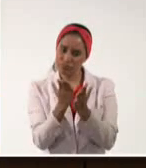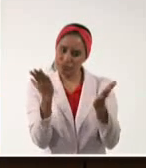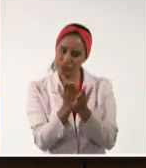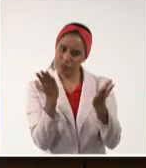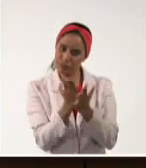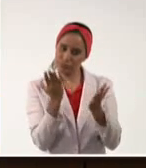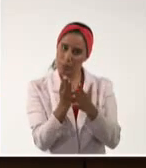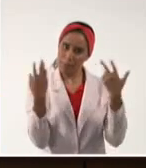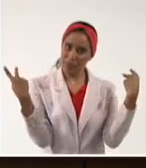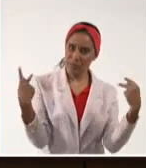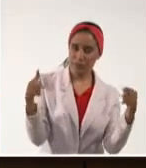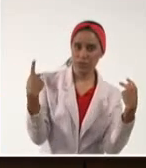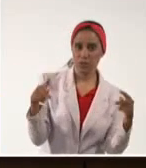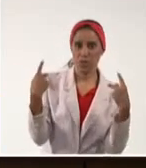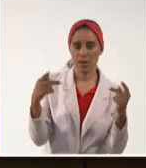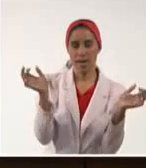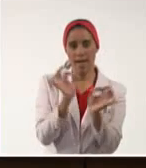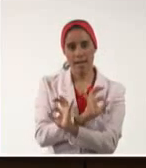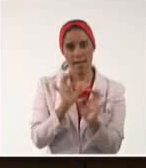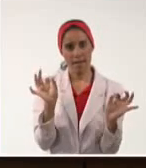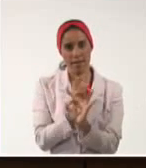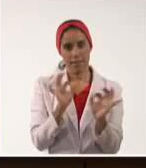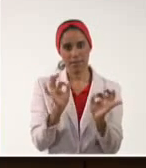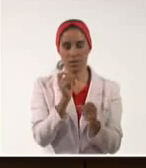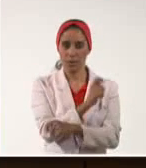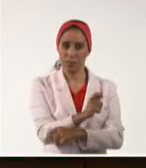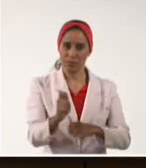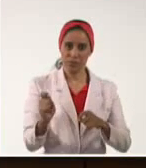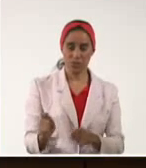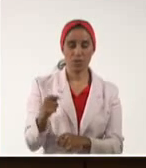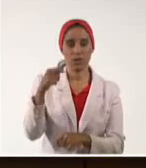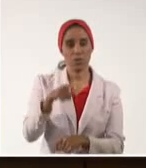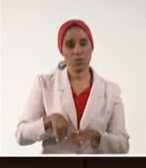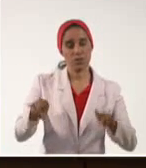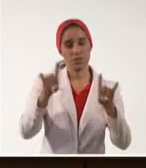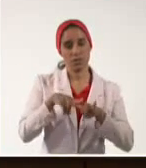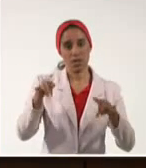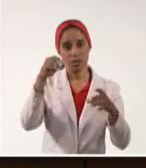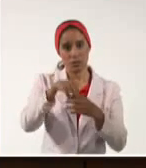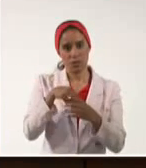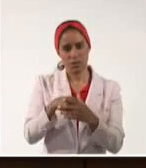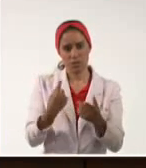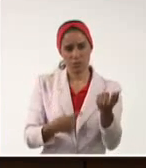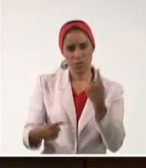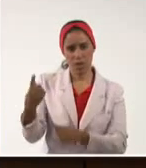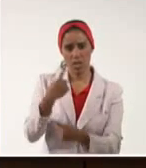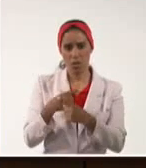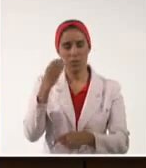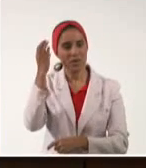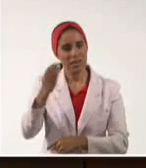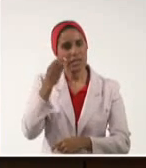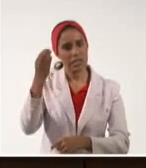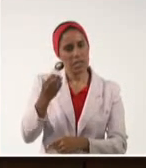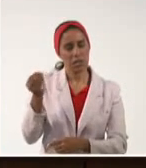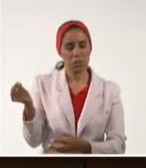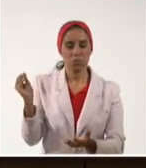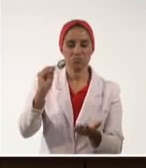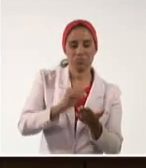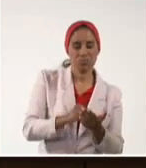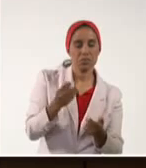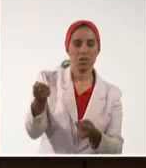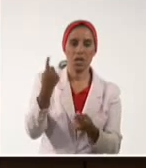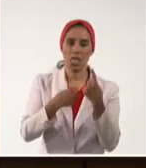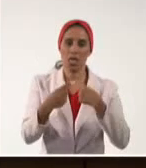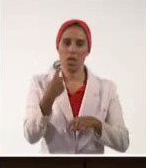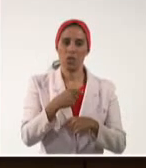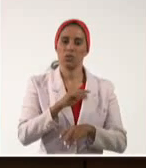académicos, expertos, profesores universitarios, y también se ha tomado en cuenta la opinión popular respecto a todo